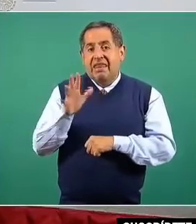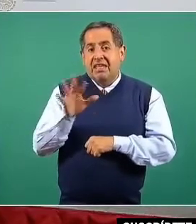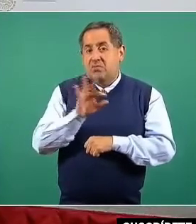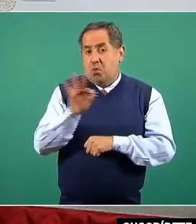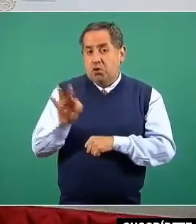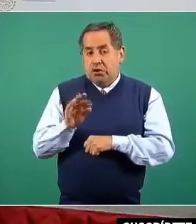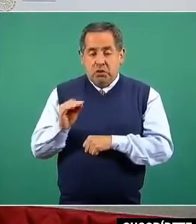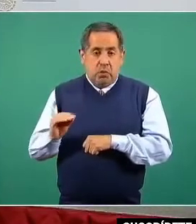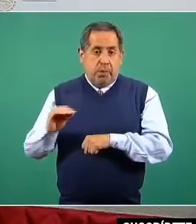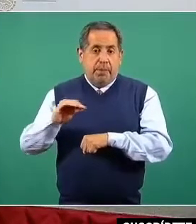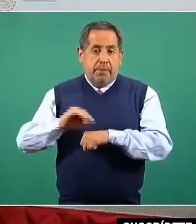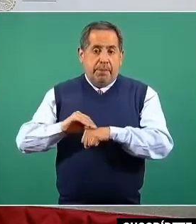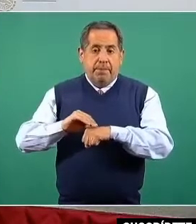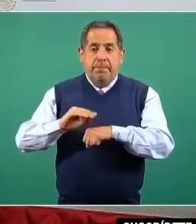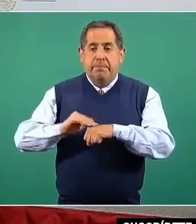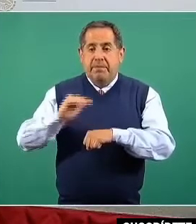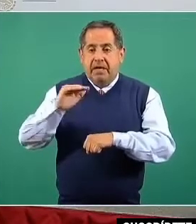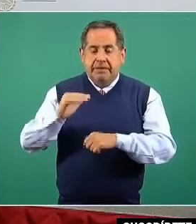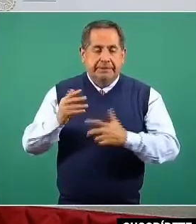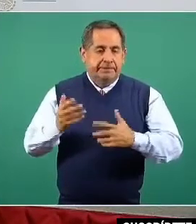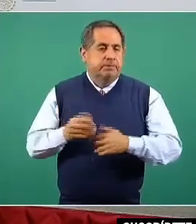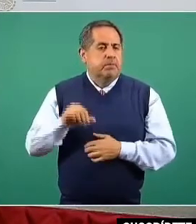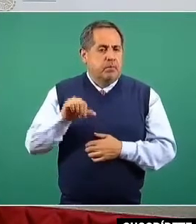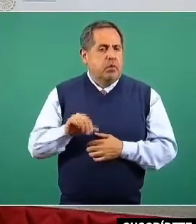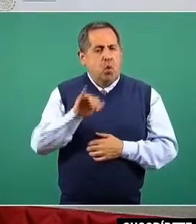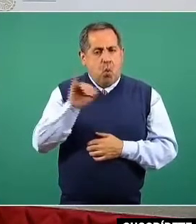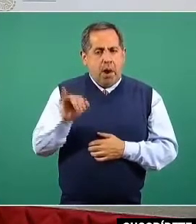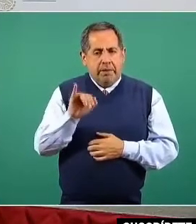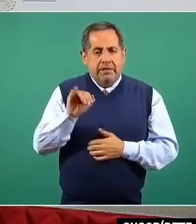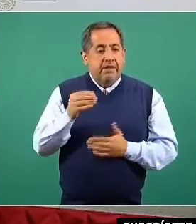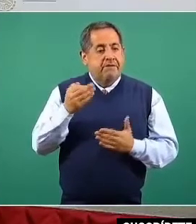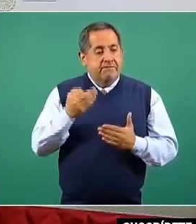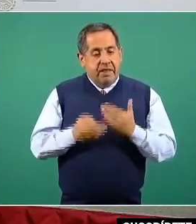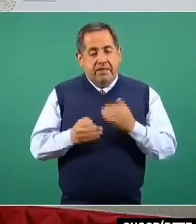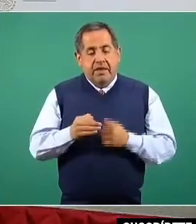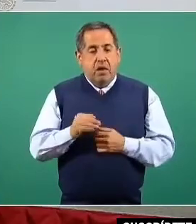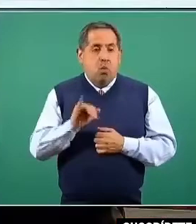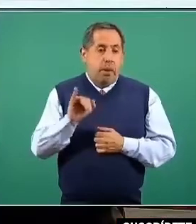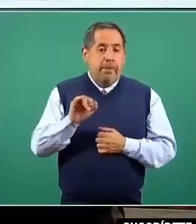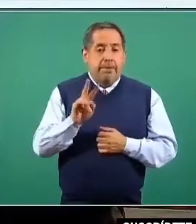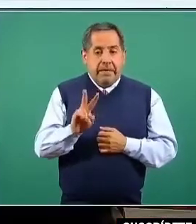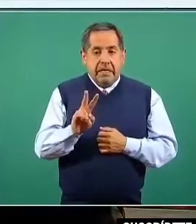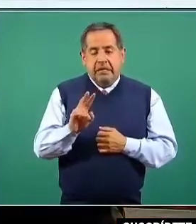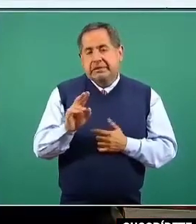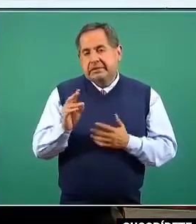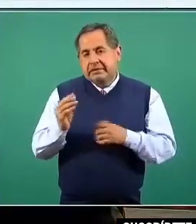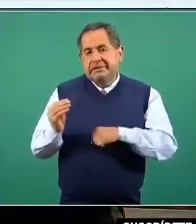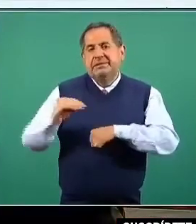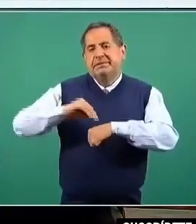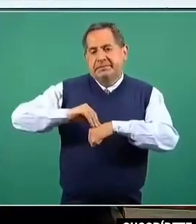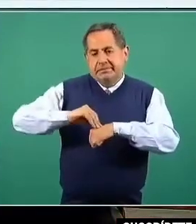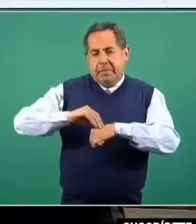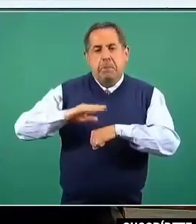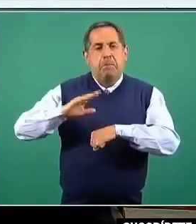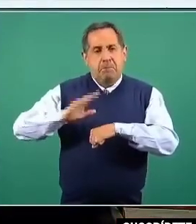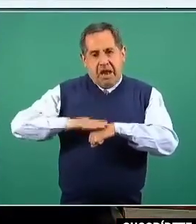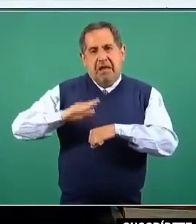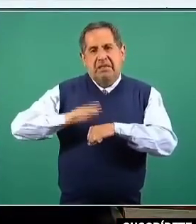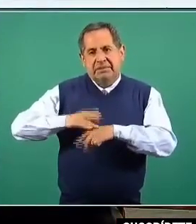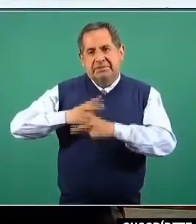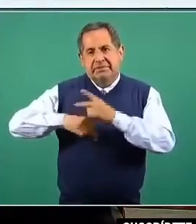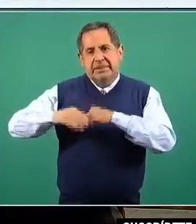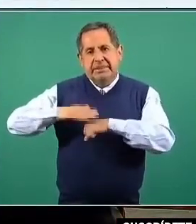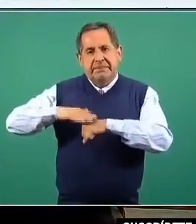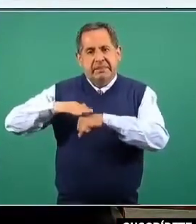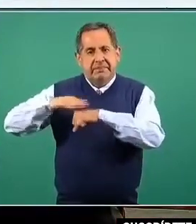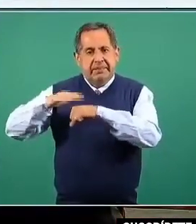Y el día de hoy pues es jueves, todavía tenemos 2 días más en los que este porcentaje puede continuar incrementándose.